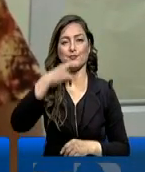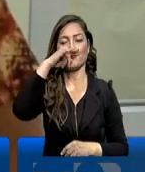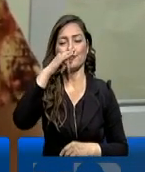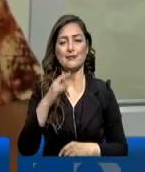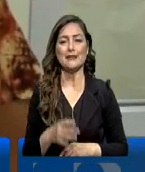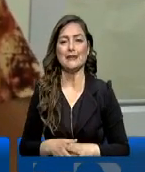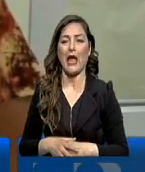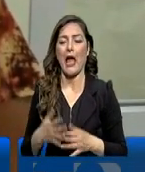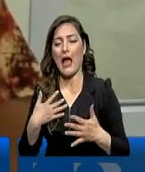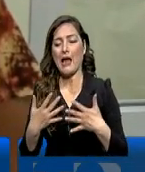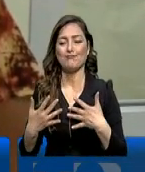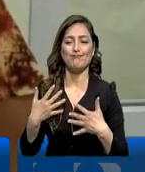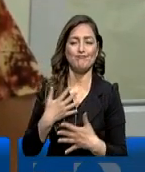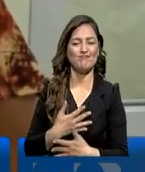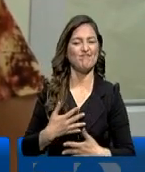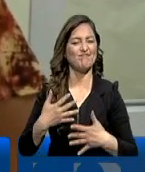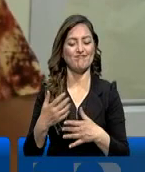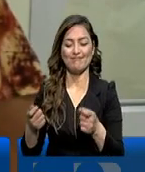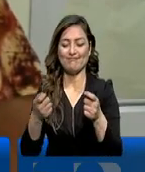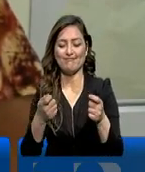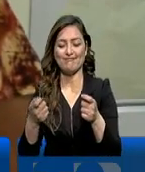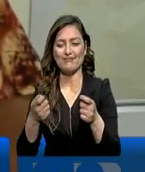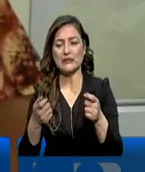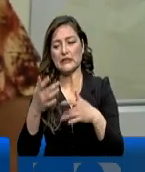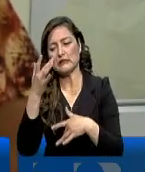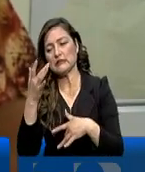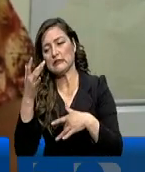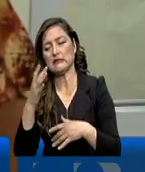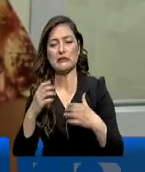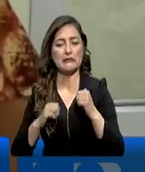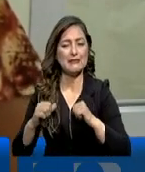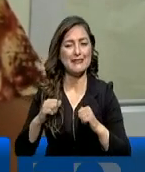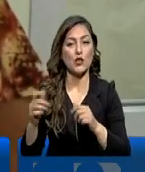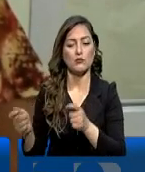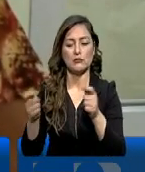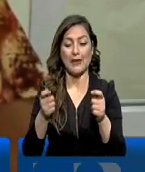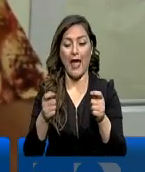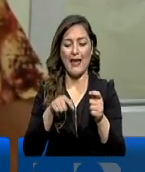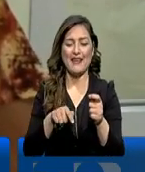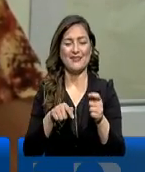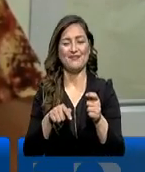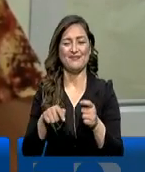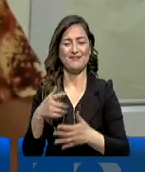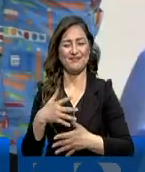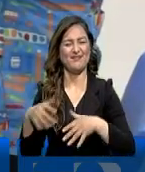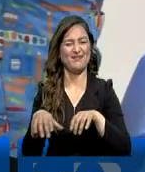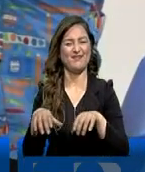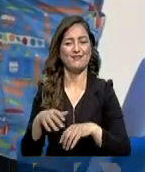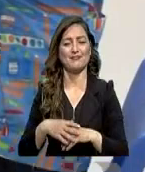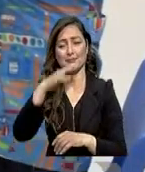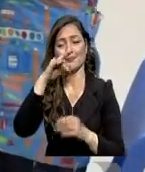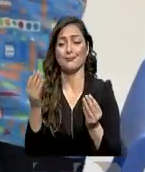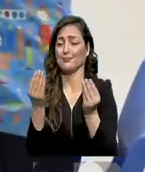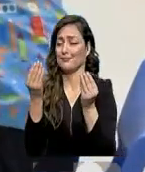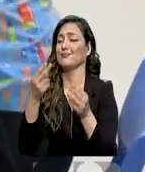en esto. Tanto como los niños y adolescentes también, porque he visto también que están asistiendo a clases adolescentes de igual manera. En el acto